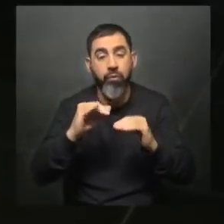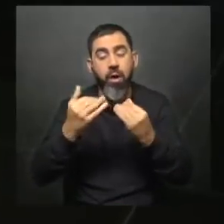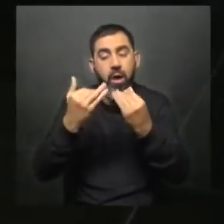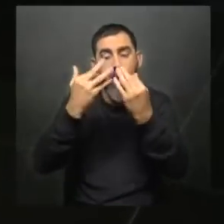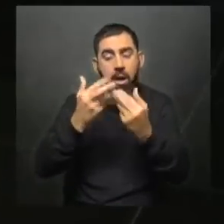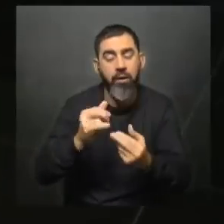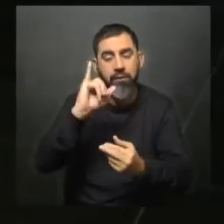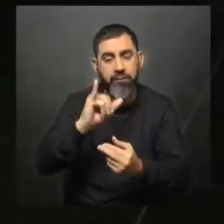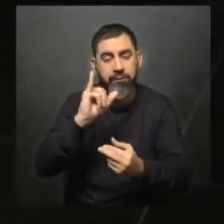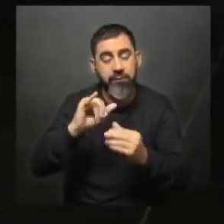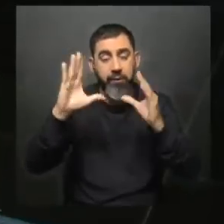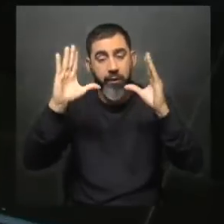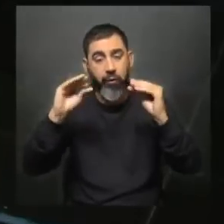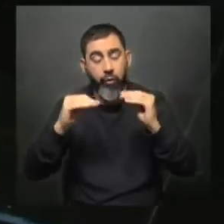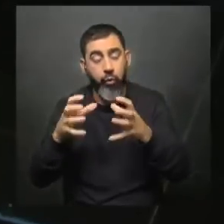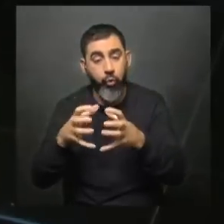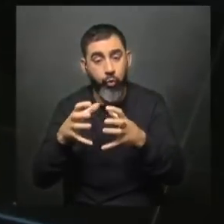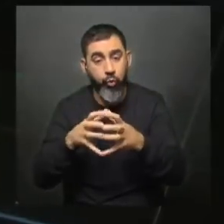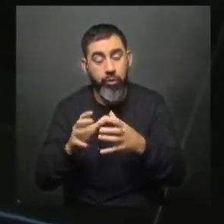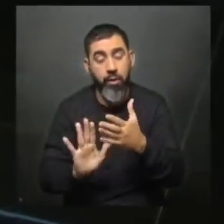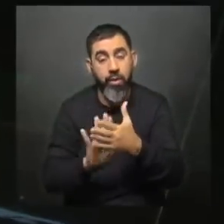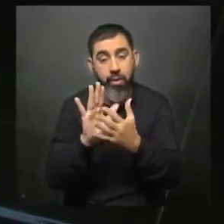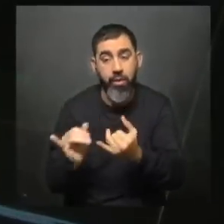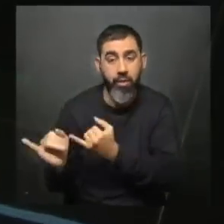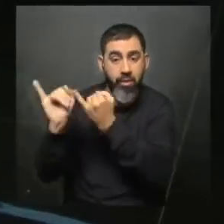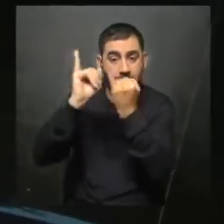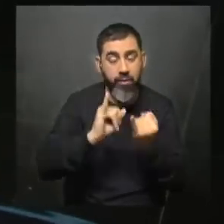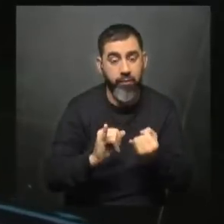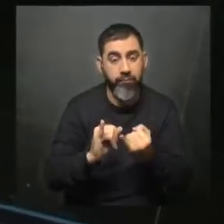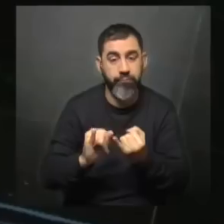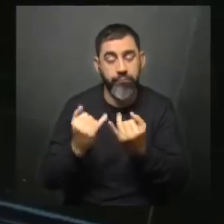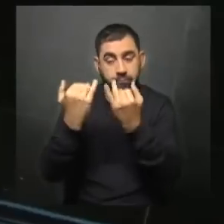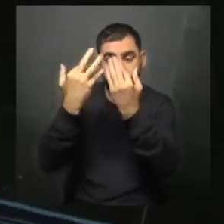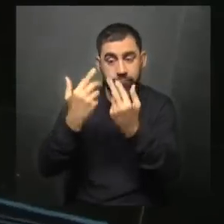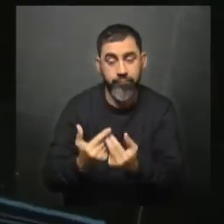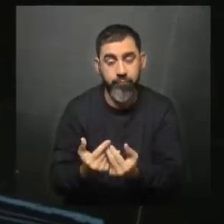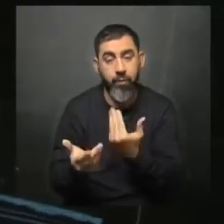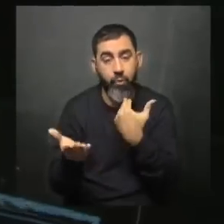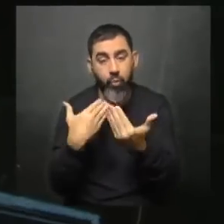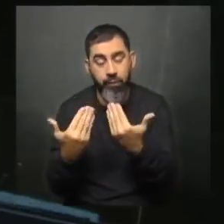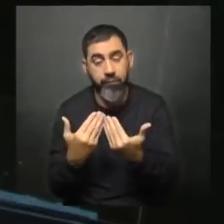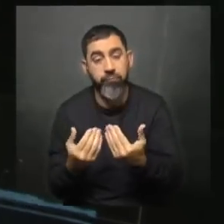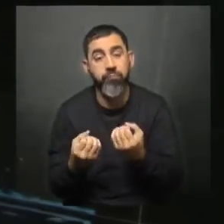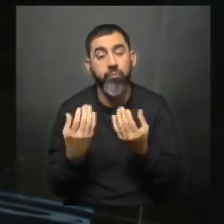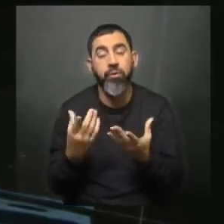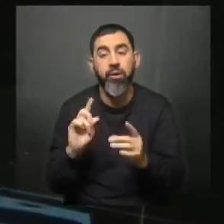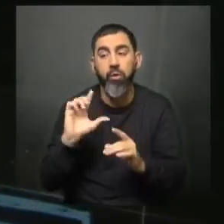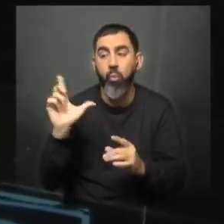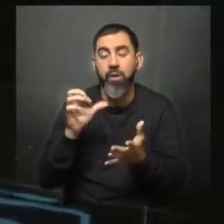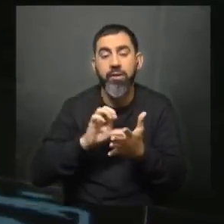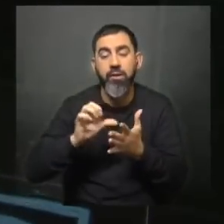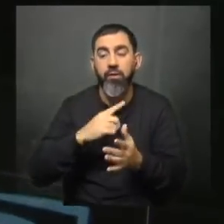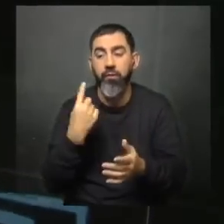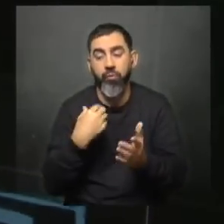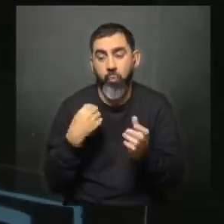articulada los equipos de la noche digamos con los equipos del día generamos articulaciones conversaciones y diálogos porque ningún servicio por sí mismo